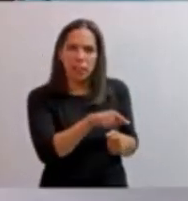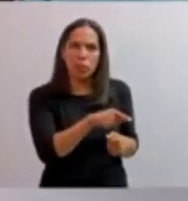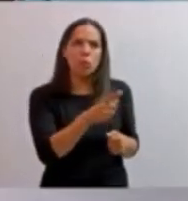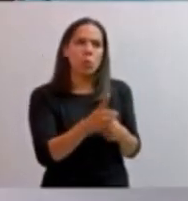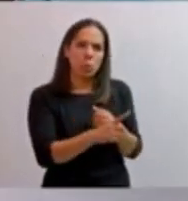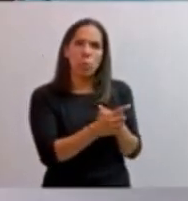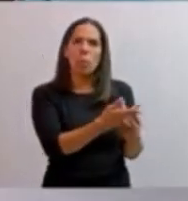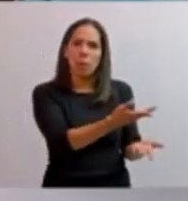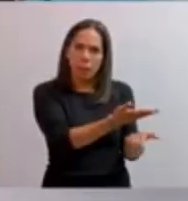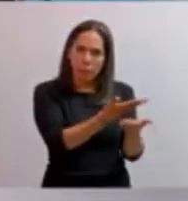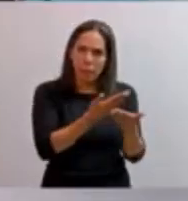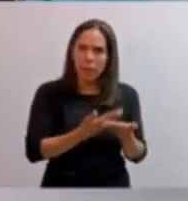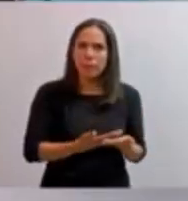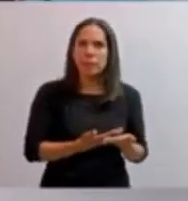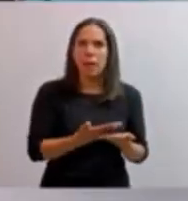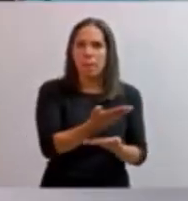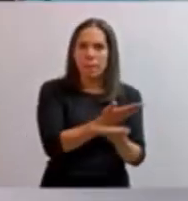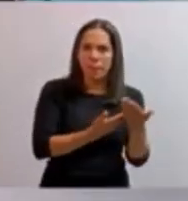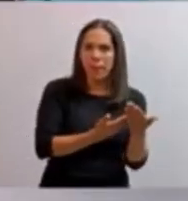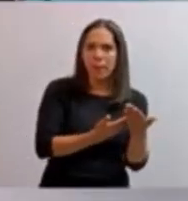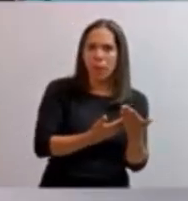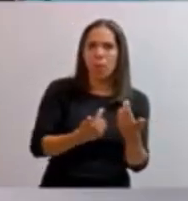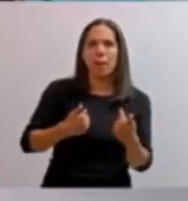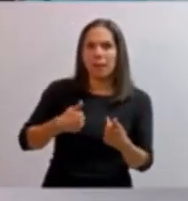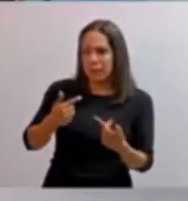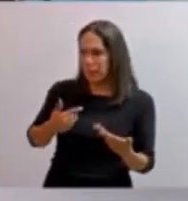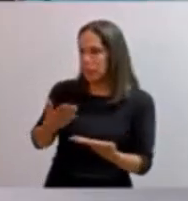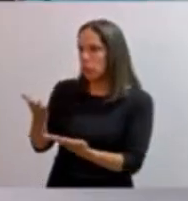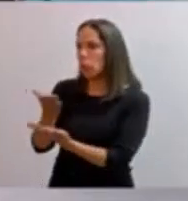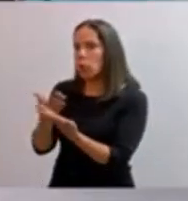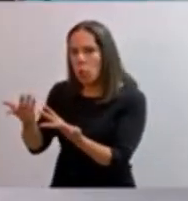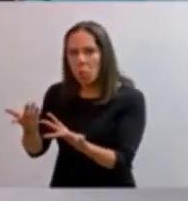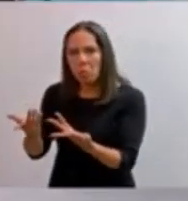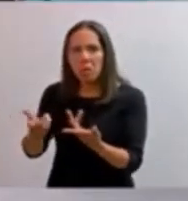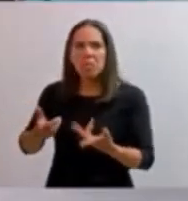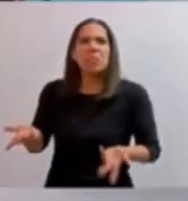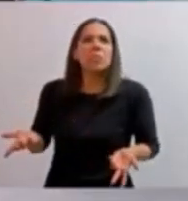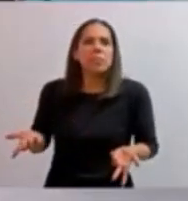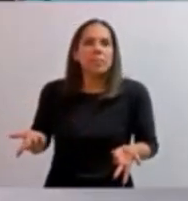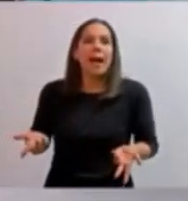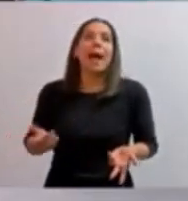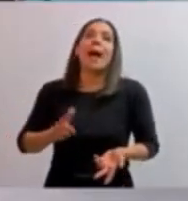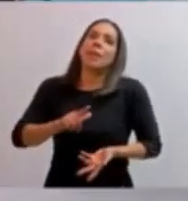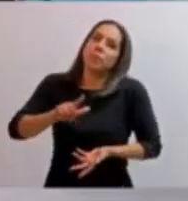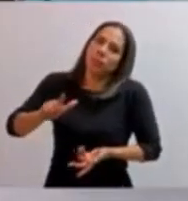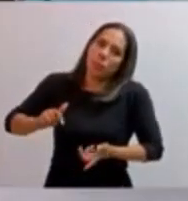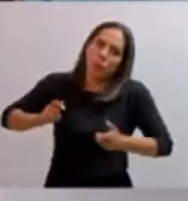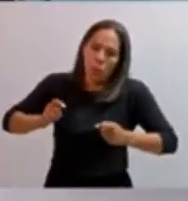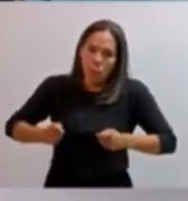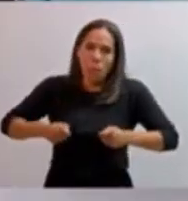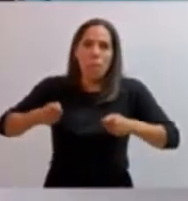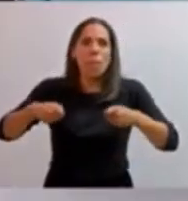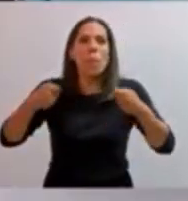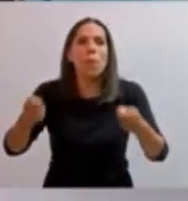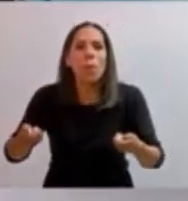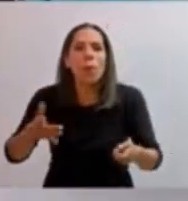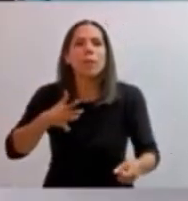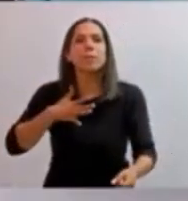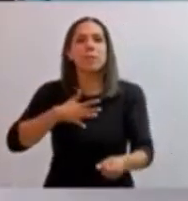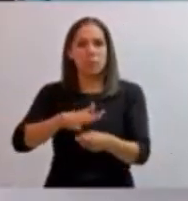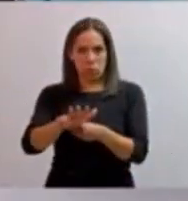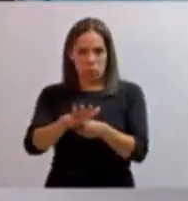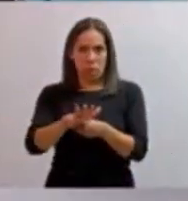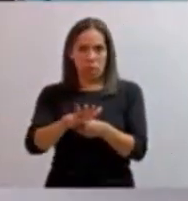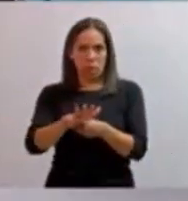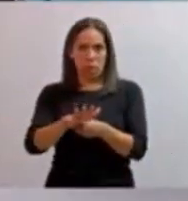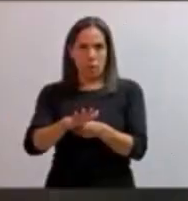van a afrontar las nuevas necesidades, qué propuestas van a realizar, cómo van a hacer el seguimiento y el análisis para